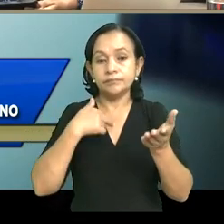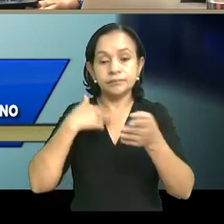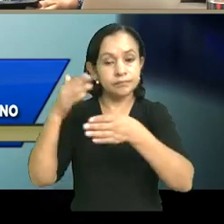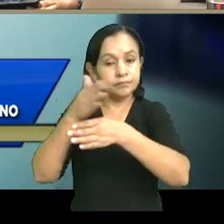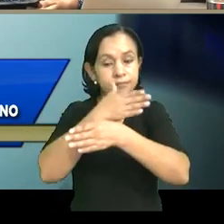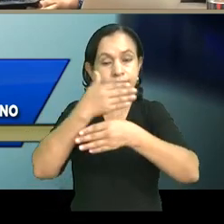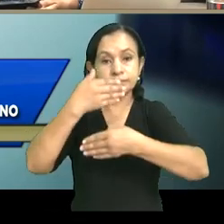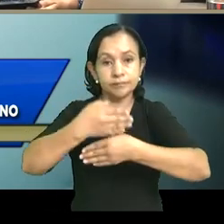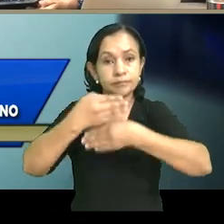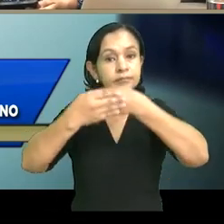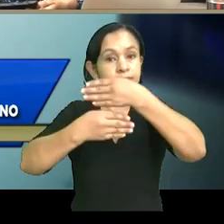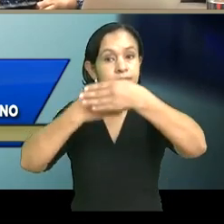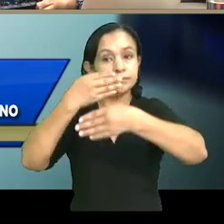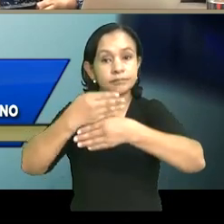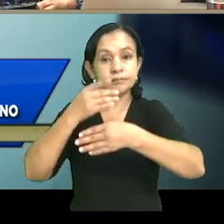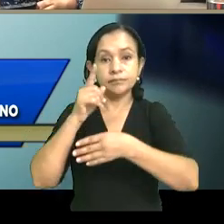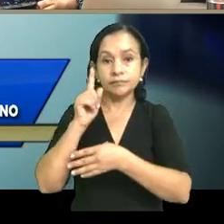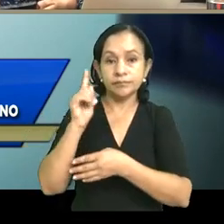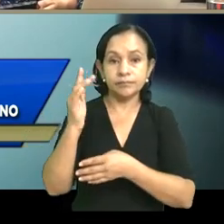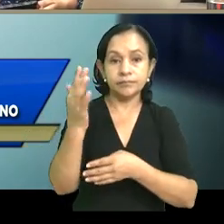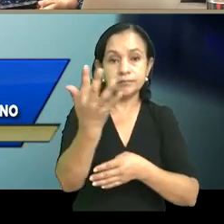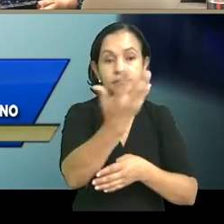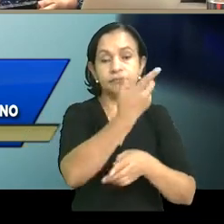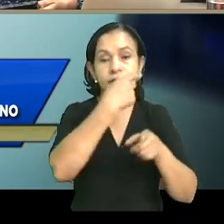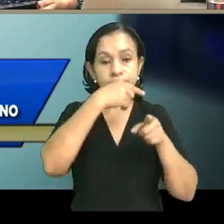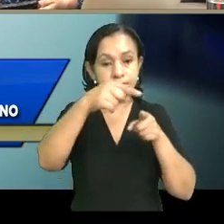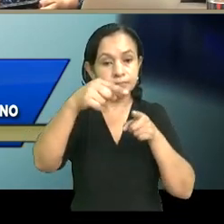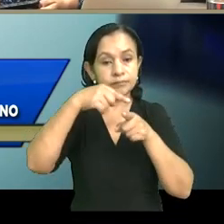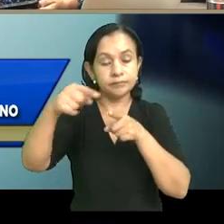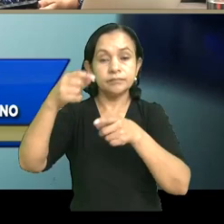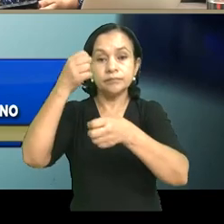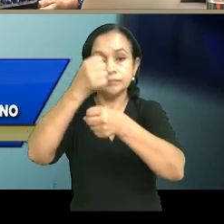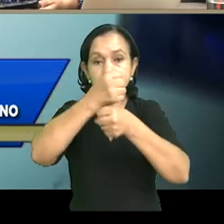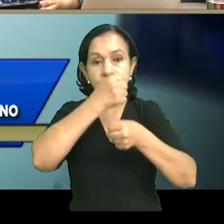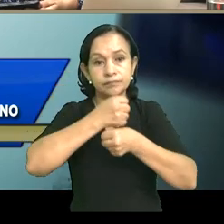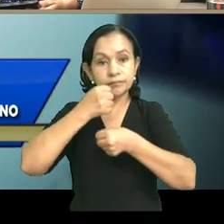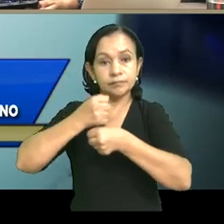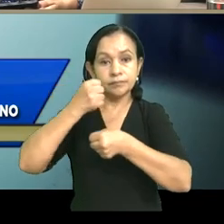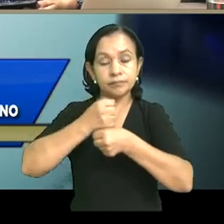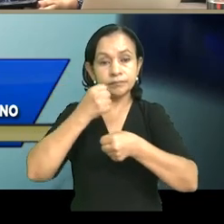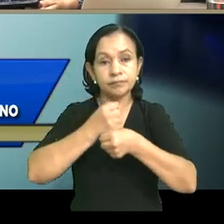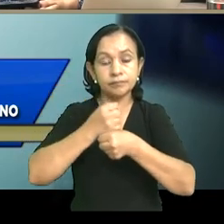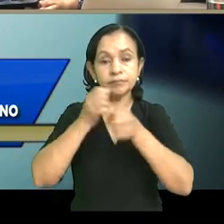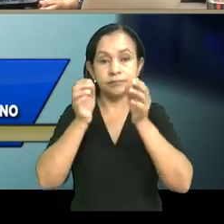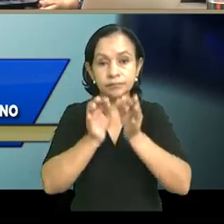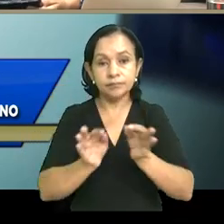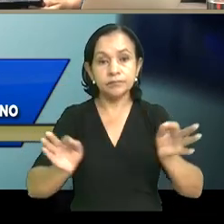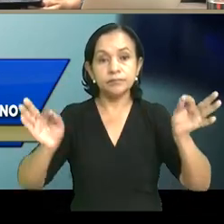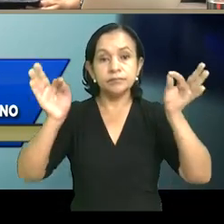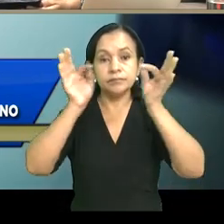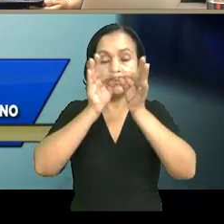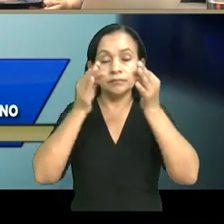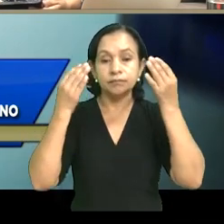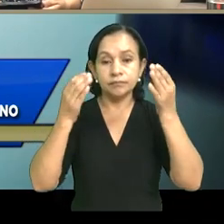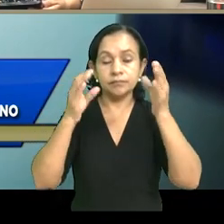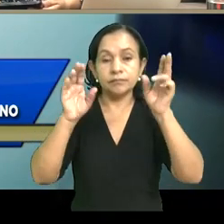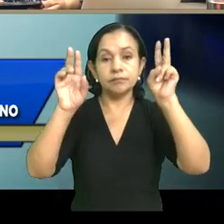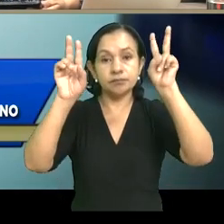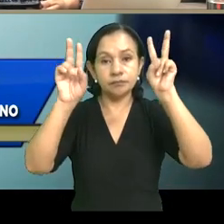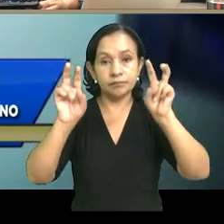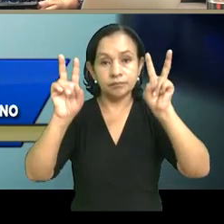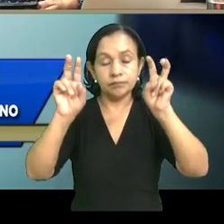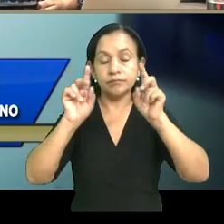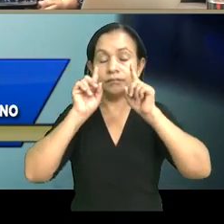Y es decir, en todos los municipios se está trabajando con prioridad en todos estos temas.